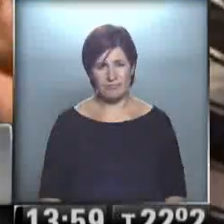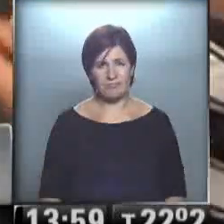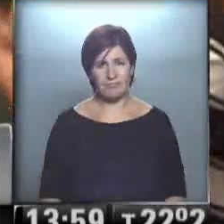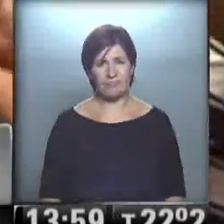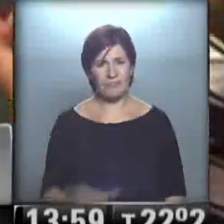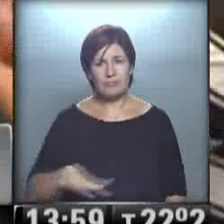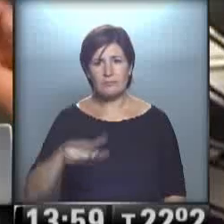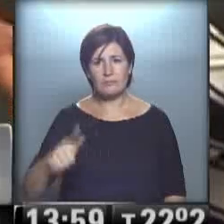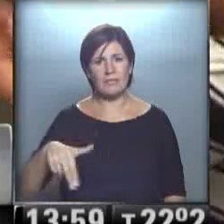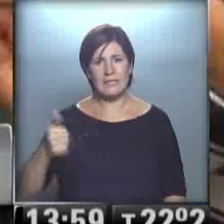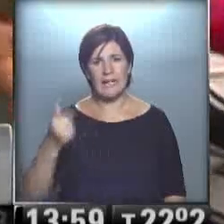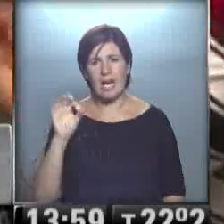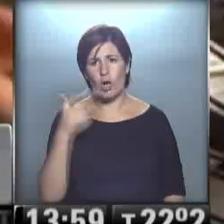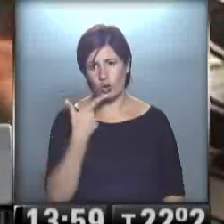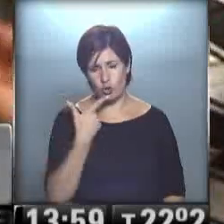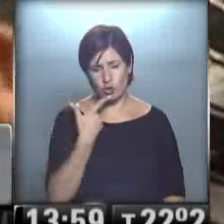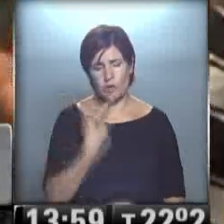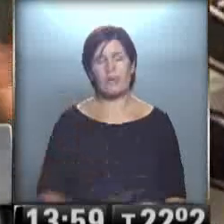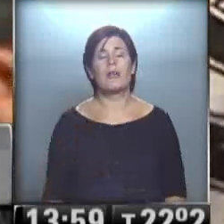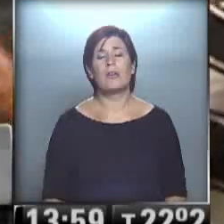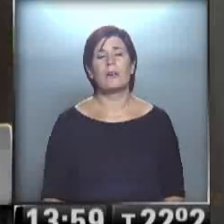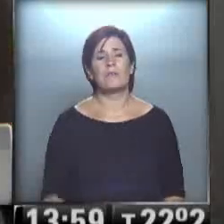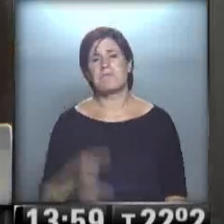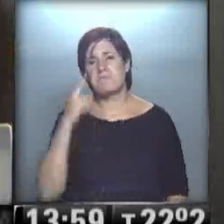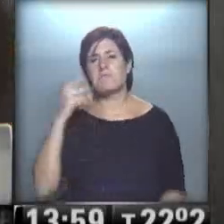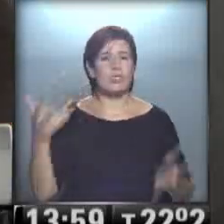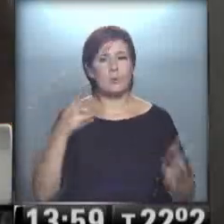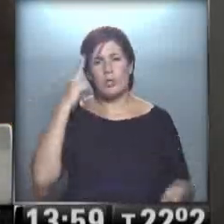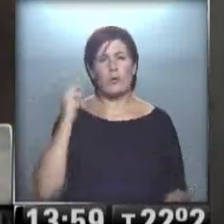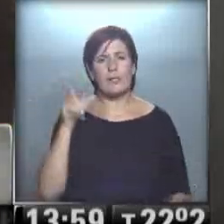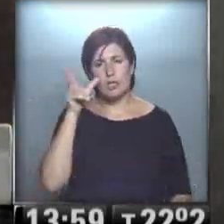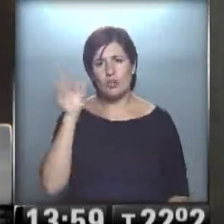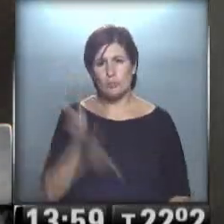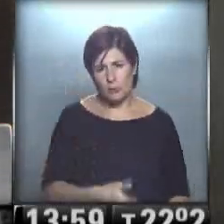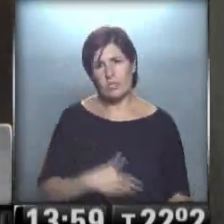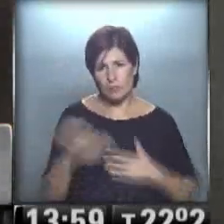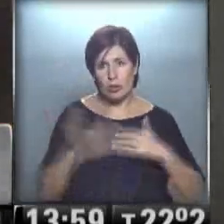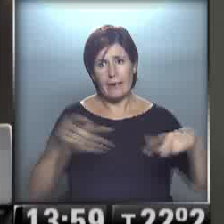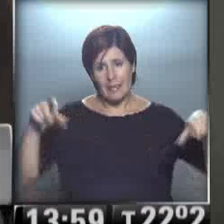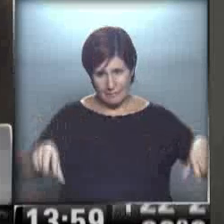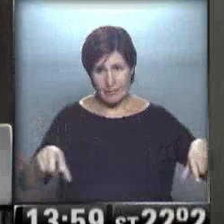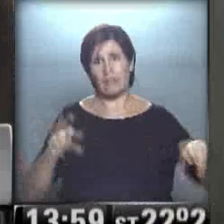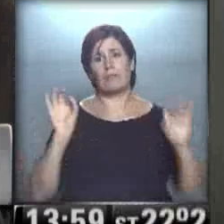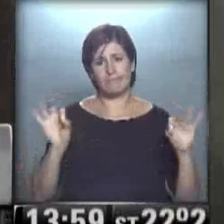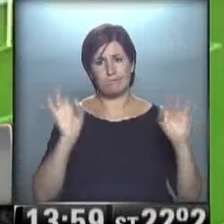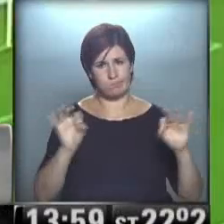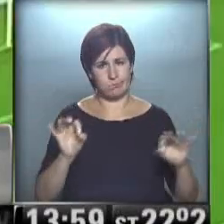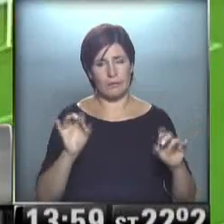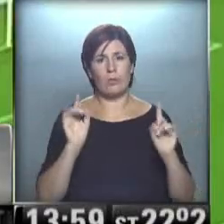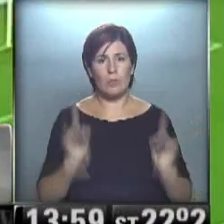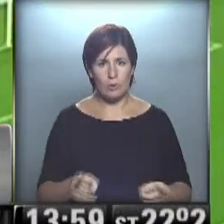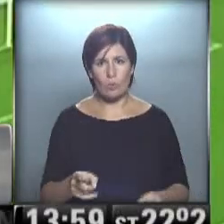y Remo. Calculan que el 98% del estadio ya está en condiciones, pero igual